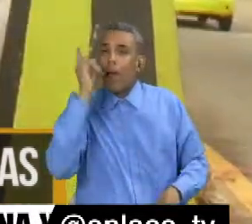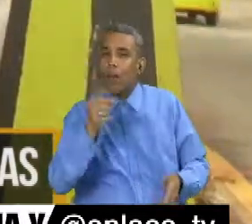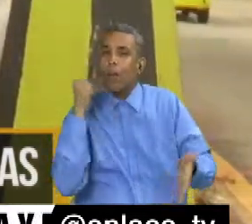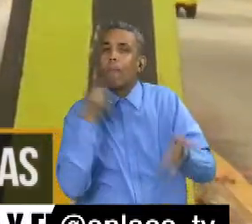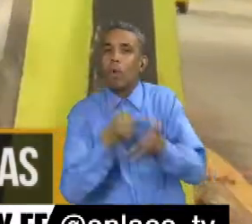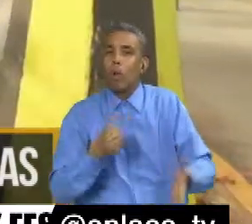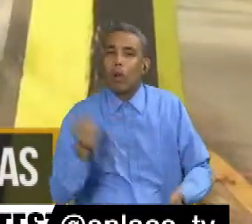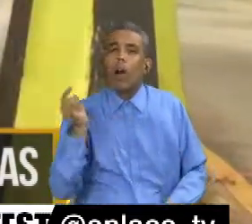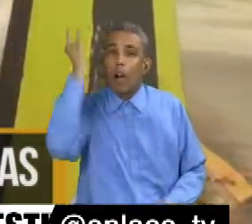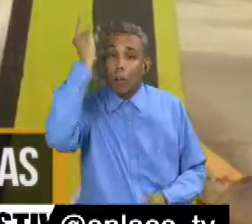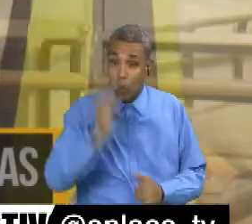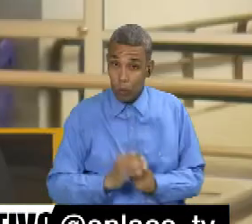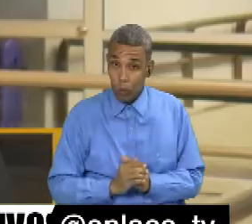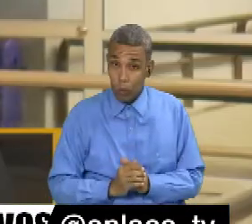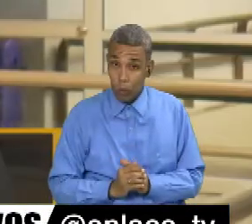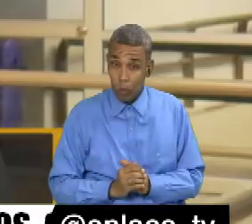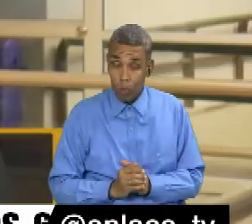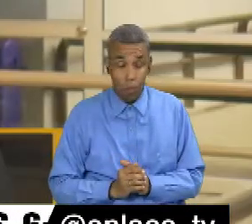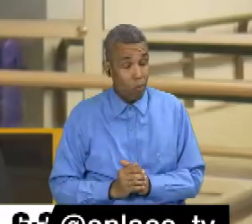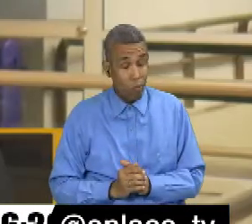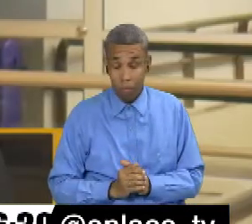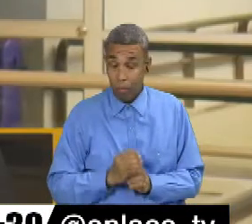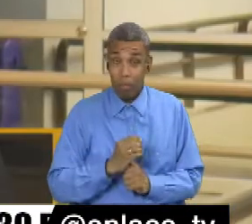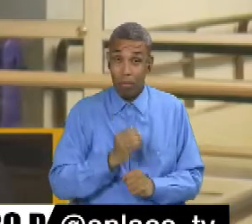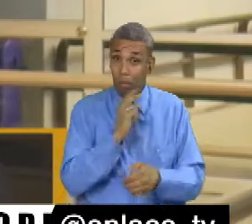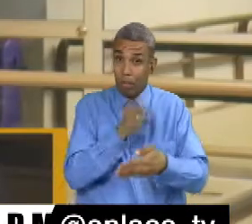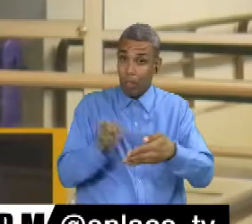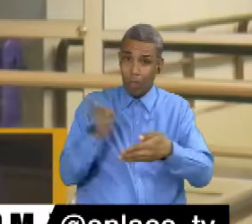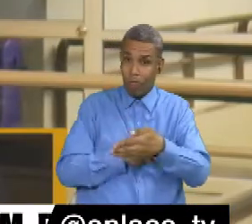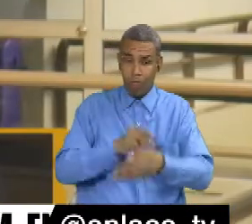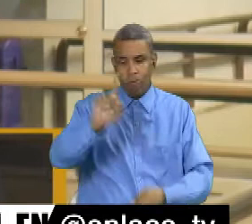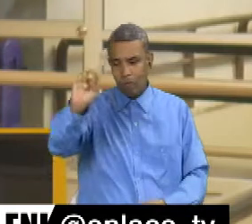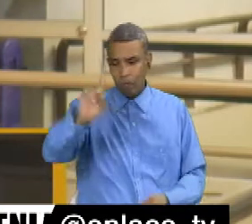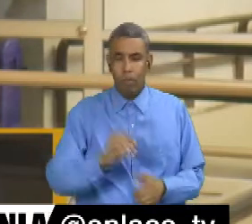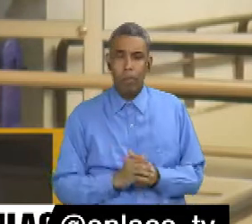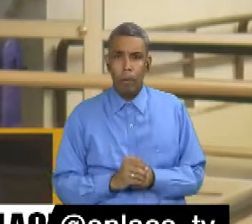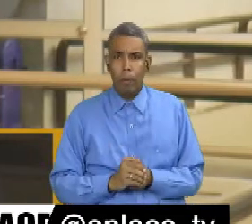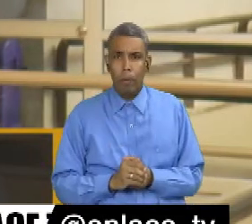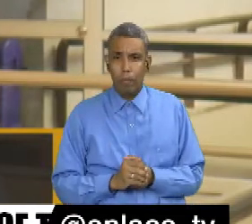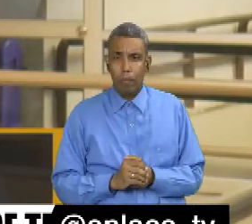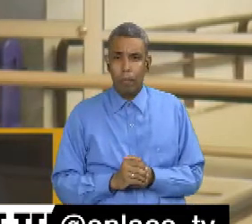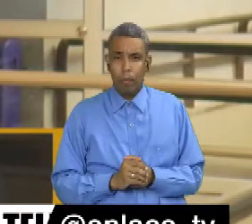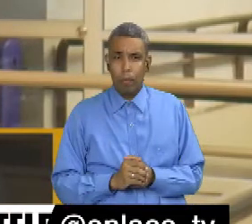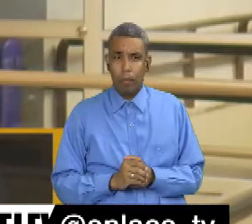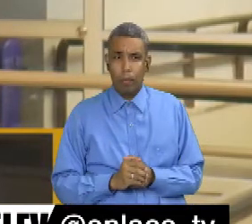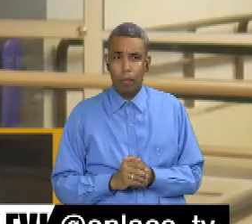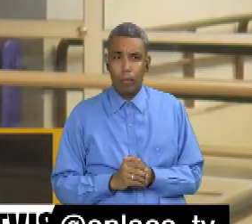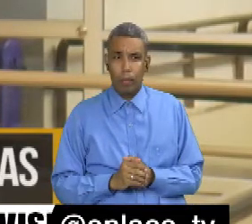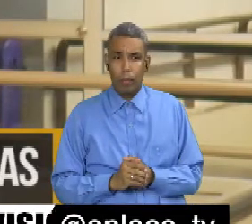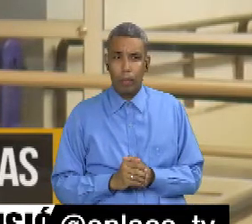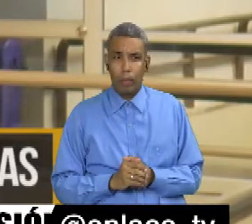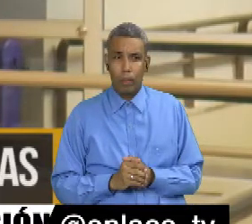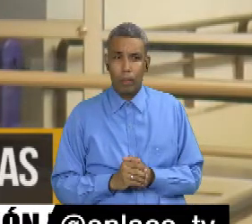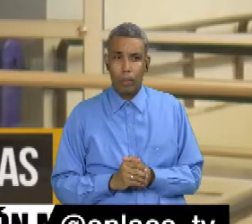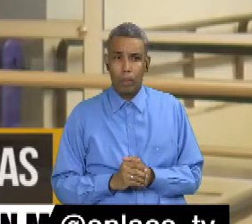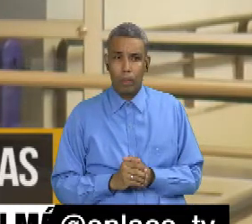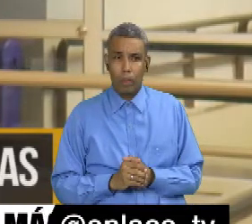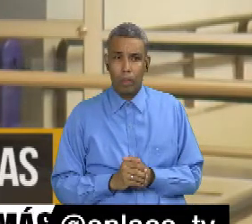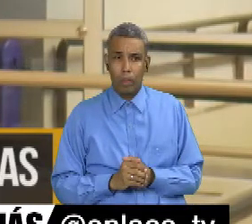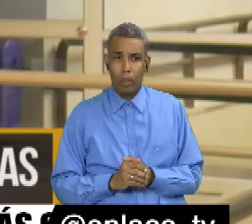tragedia. Ahí hay dos circunstancias. Uno, que el intercambiador no está diseñado para soportar tanto